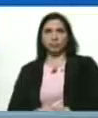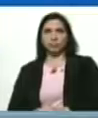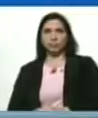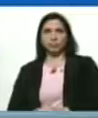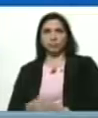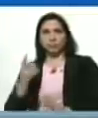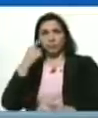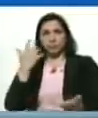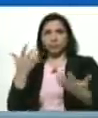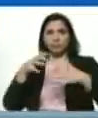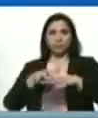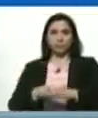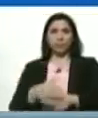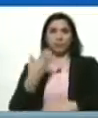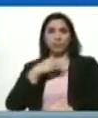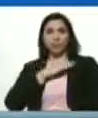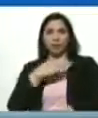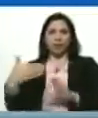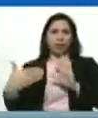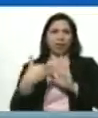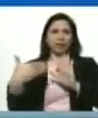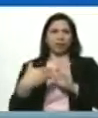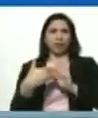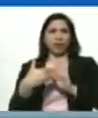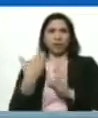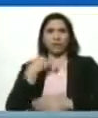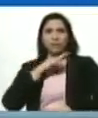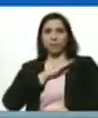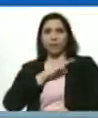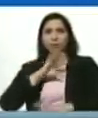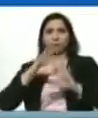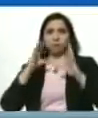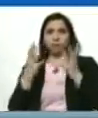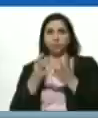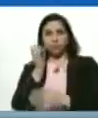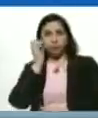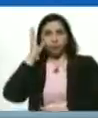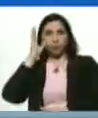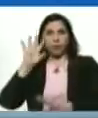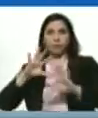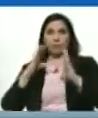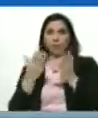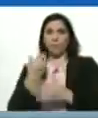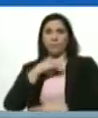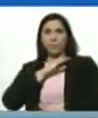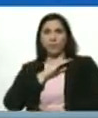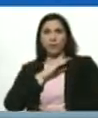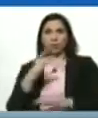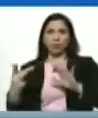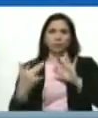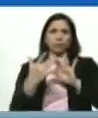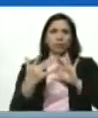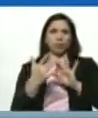la pandemia el ataque de la pandemia a nivel mundial el surgimiento de la pandemia coincidió